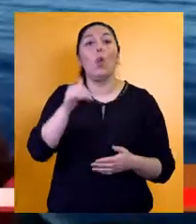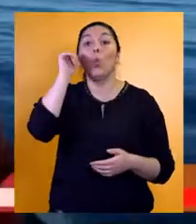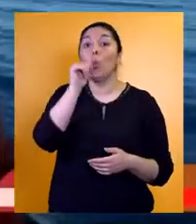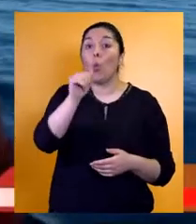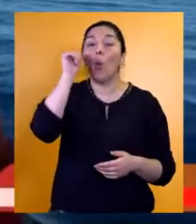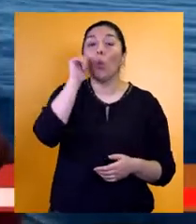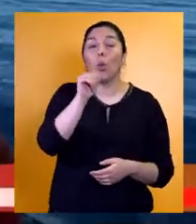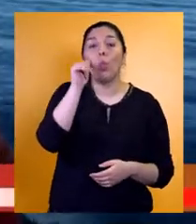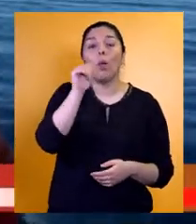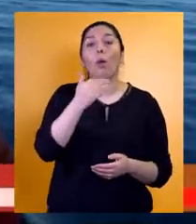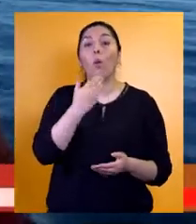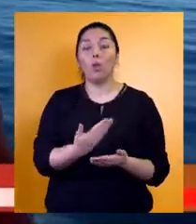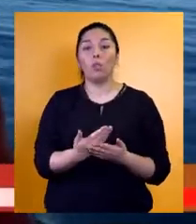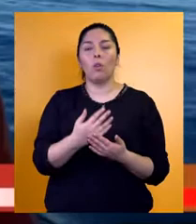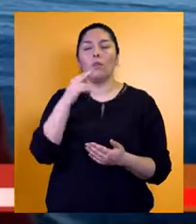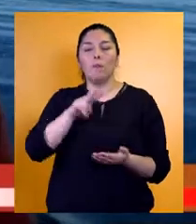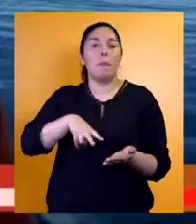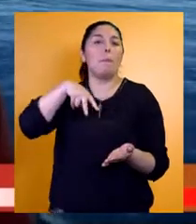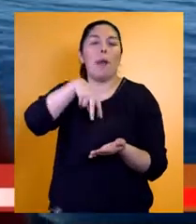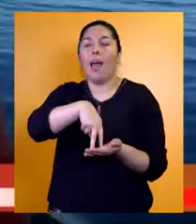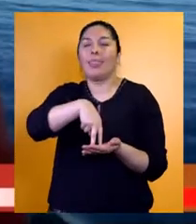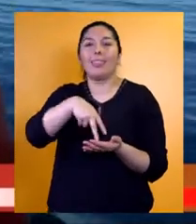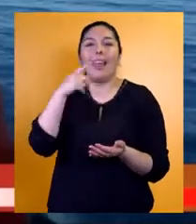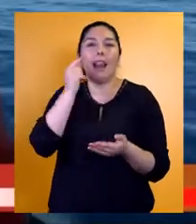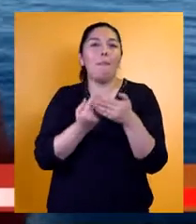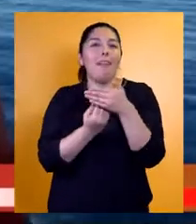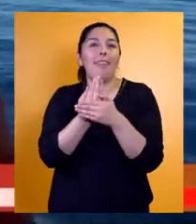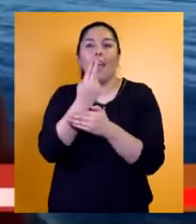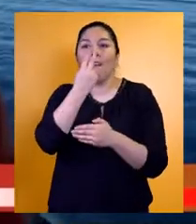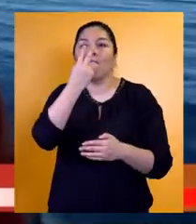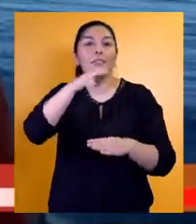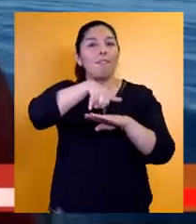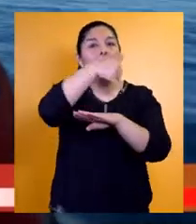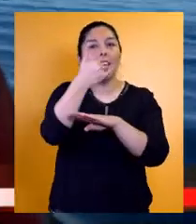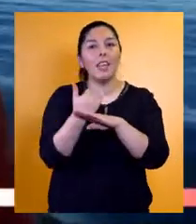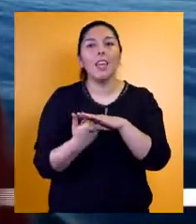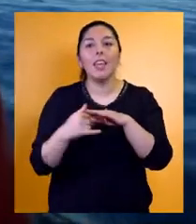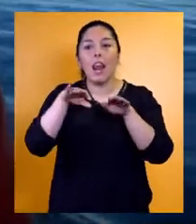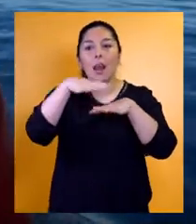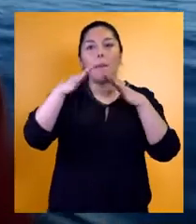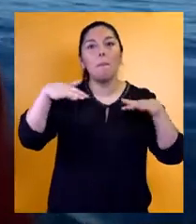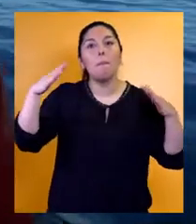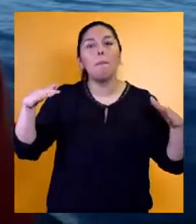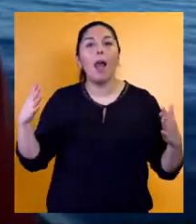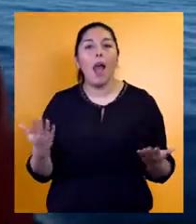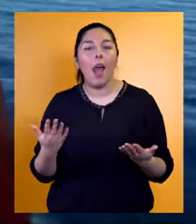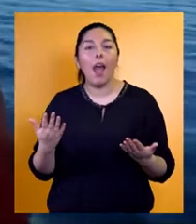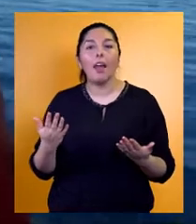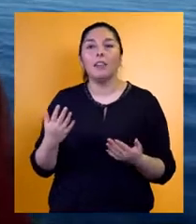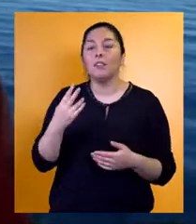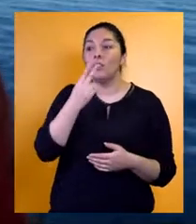cerca. Cada día que uno se levanta, digamos, está viendo el paisaje esto de de que las ballenas anden en la bahía